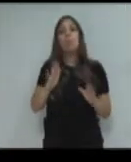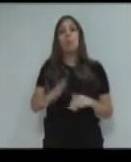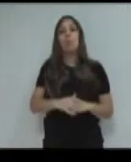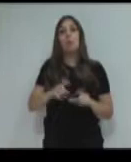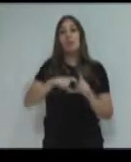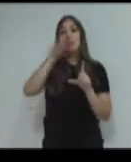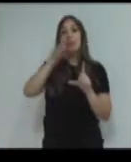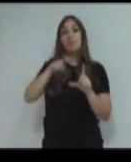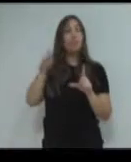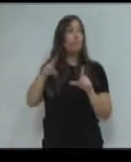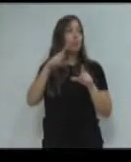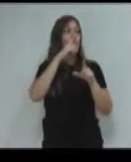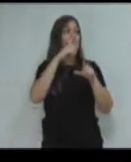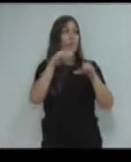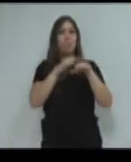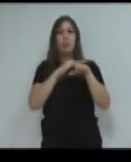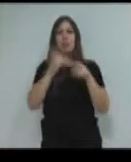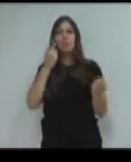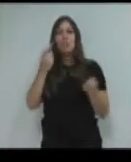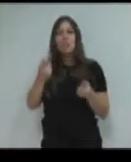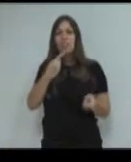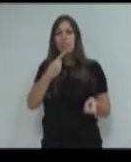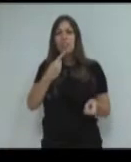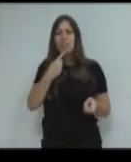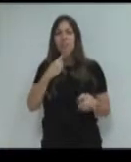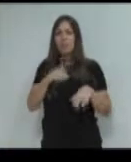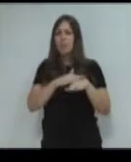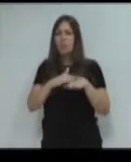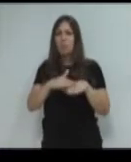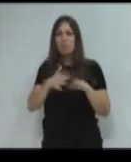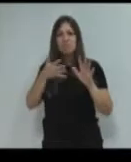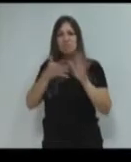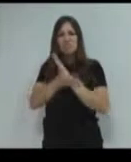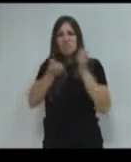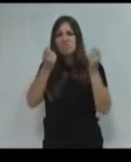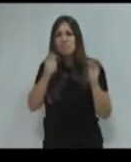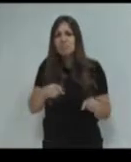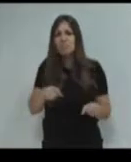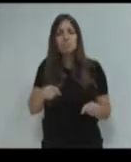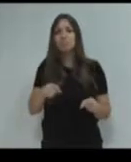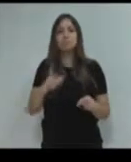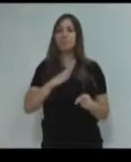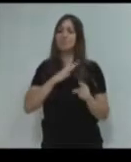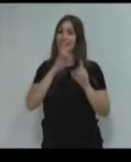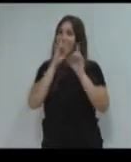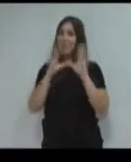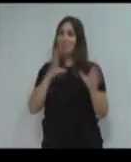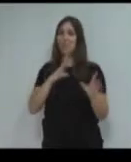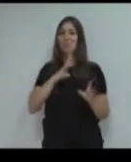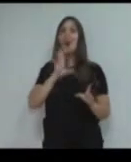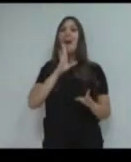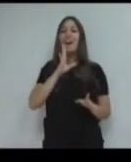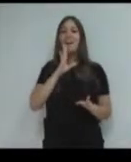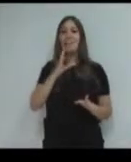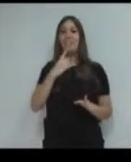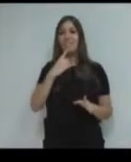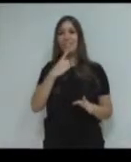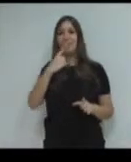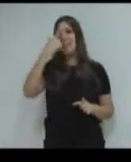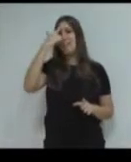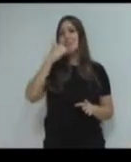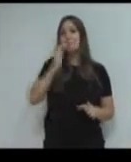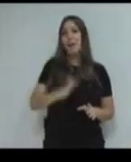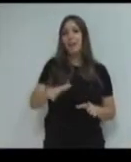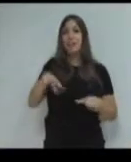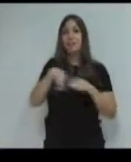Pero A lo luego- mejor, perdona, dices, a lo mejor no hace falta describirla. Matiza ese tema. Todas las imágenes, que es importante ver. eso, todas las imágenes que contiene